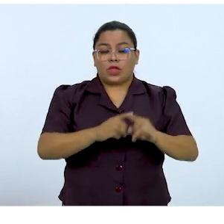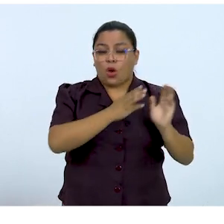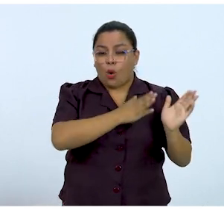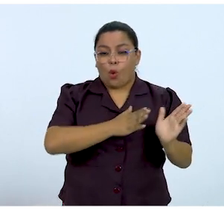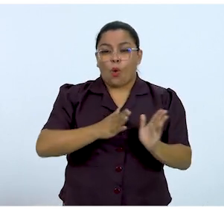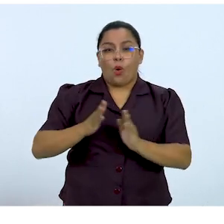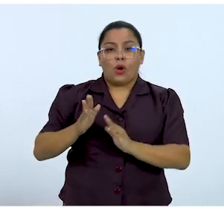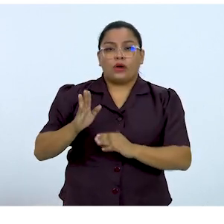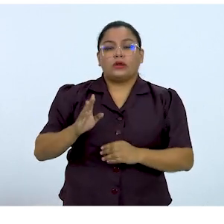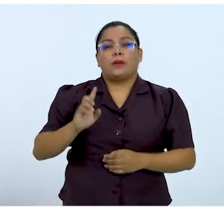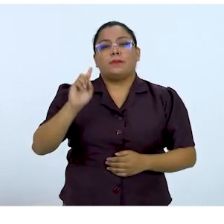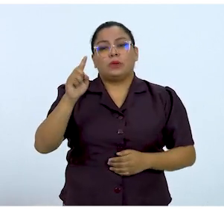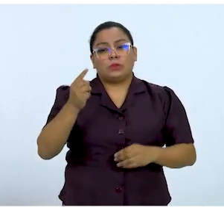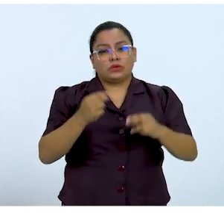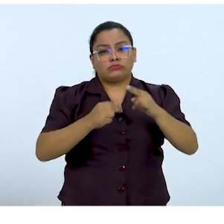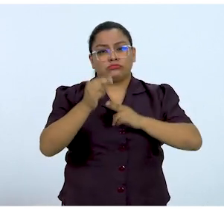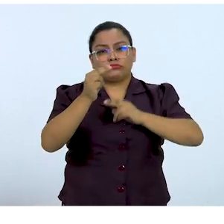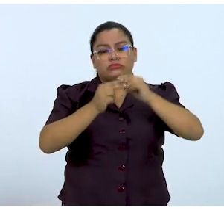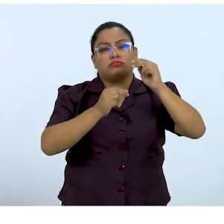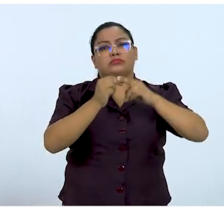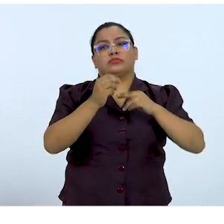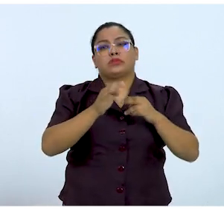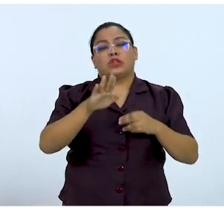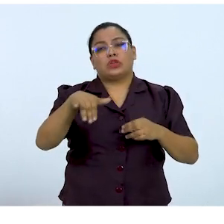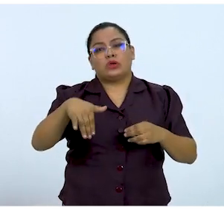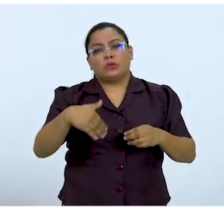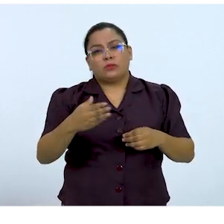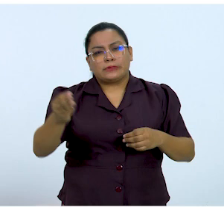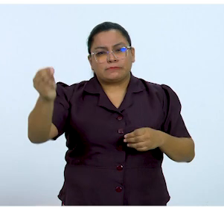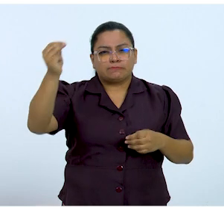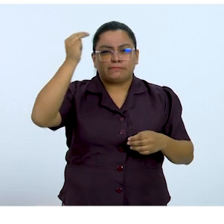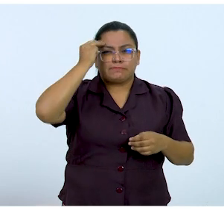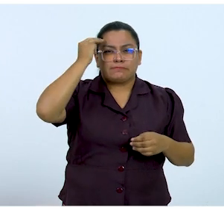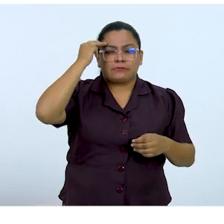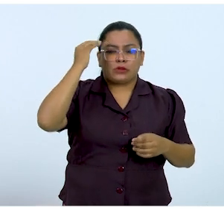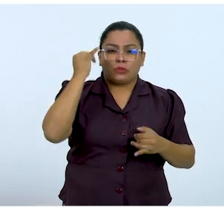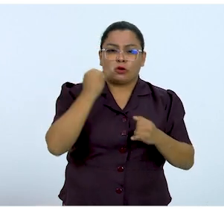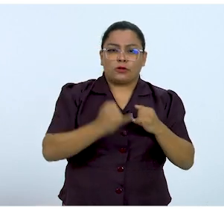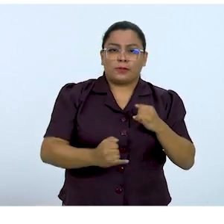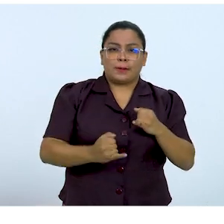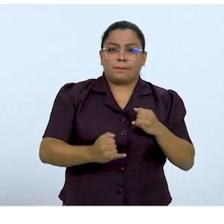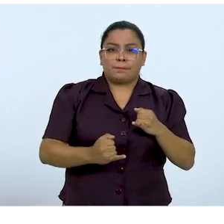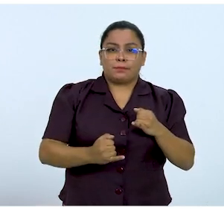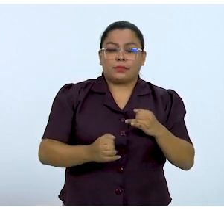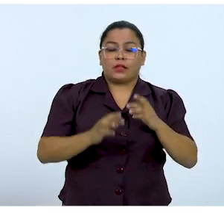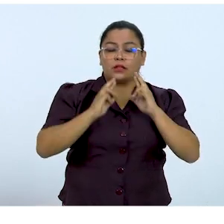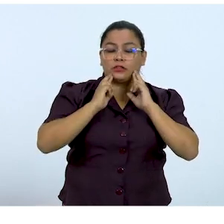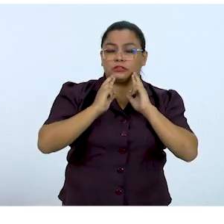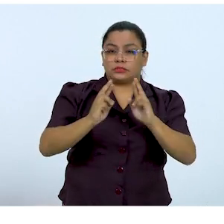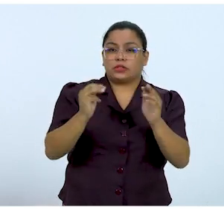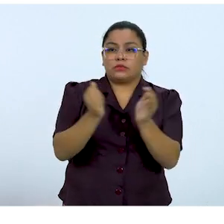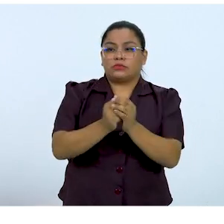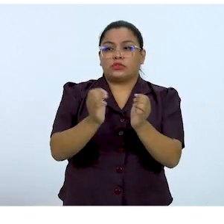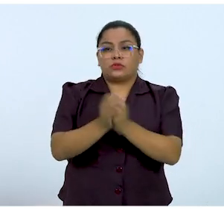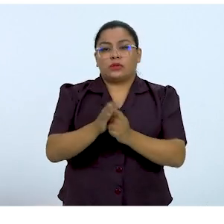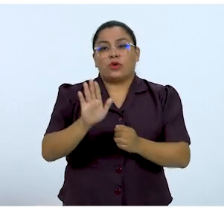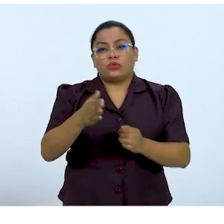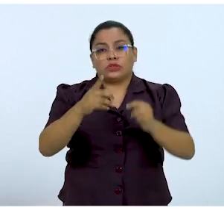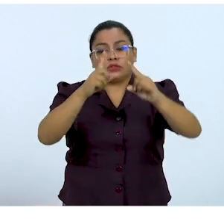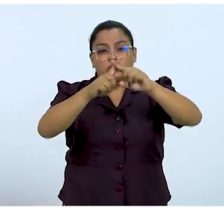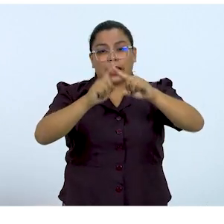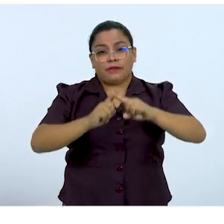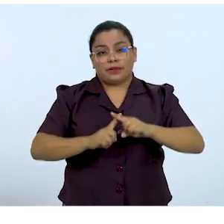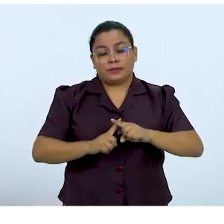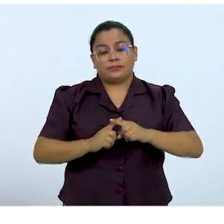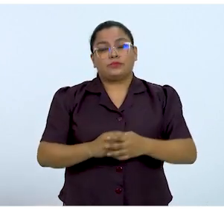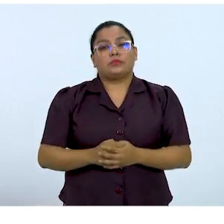un patrón. Primero la construcción de la tabla, luego la memorización y por último la resolución de problemas con